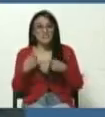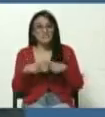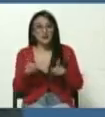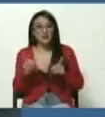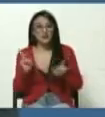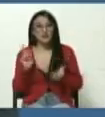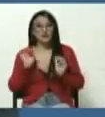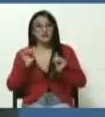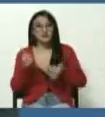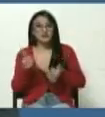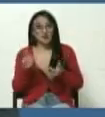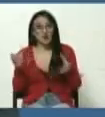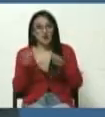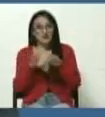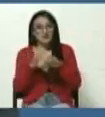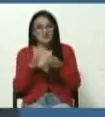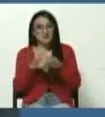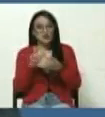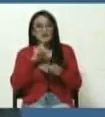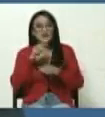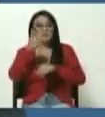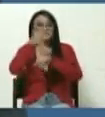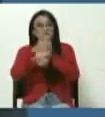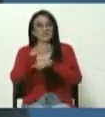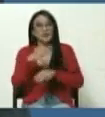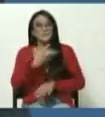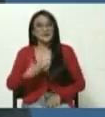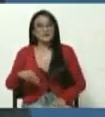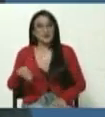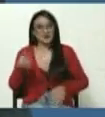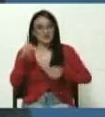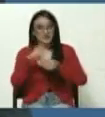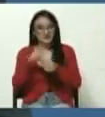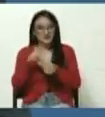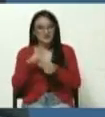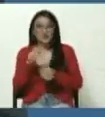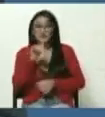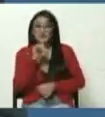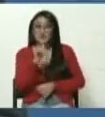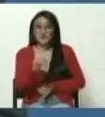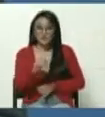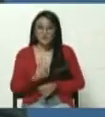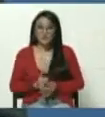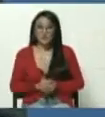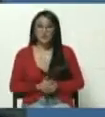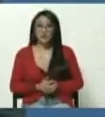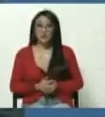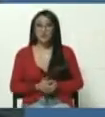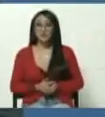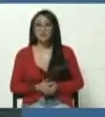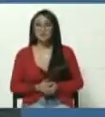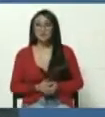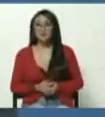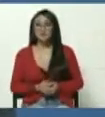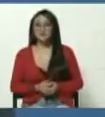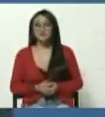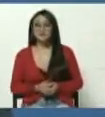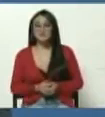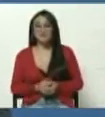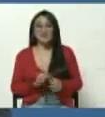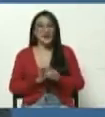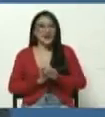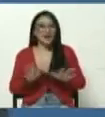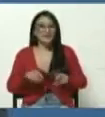equipo encabezado por el presidente de Pequivén, nos han informado que el grave